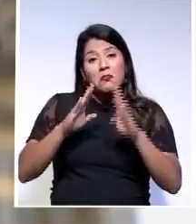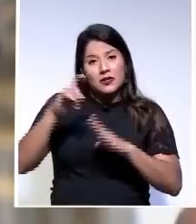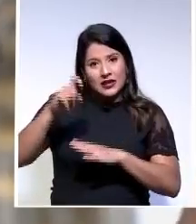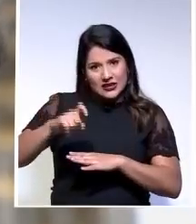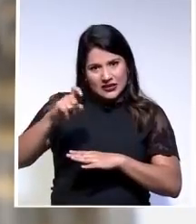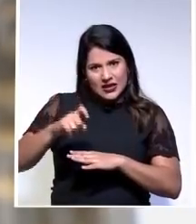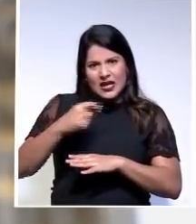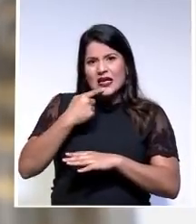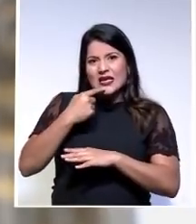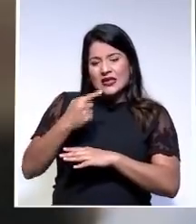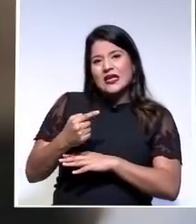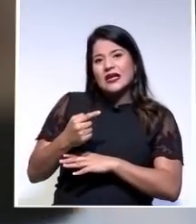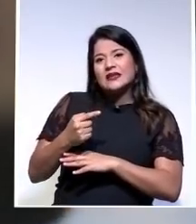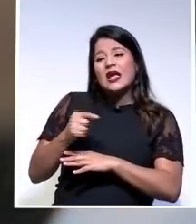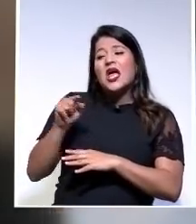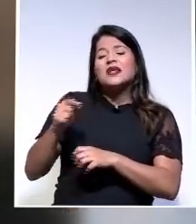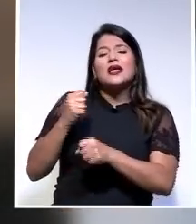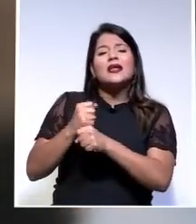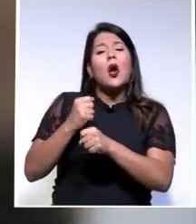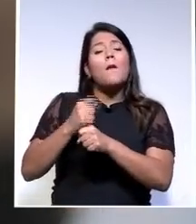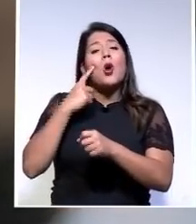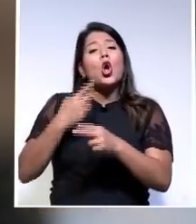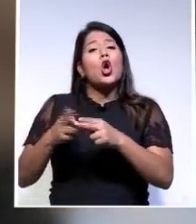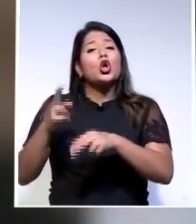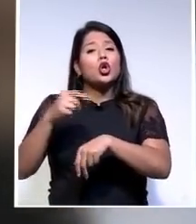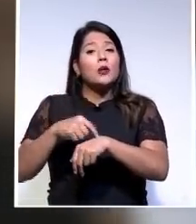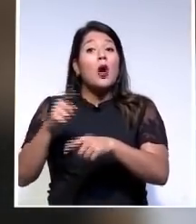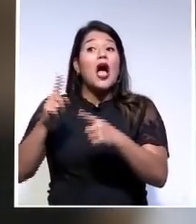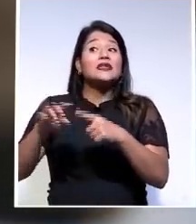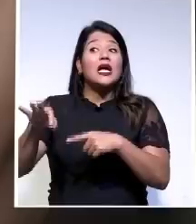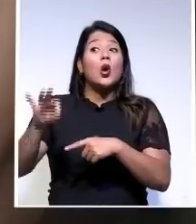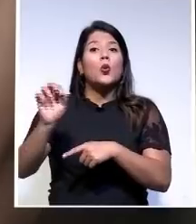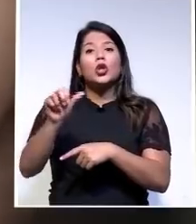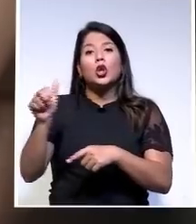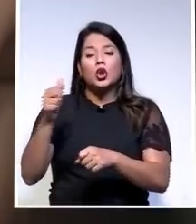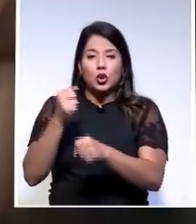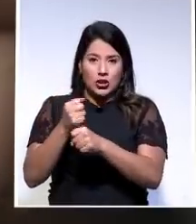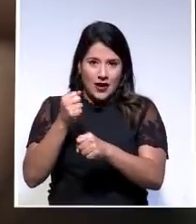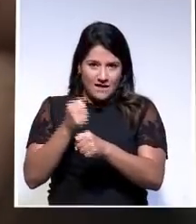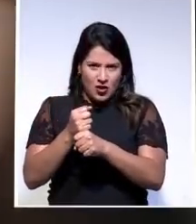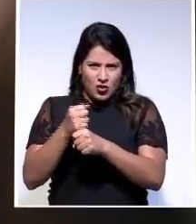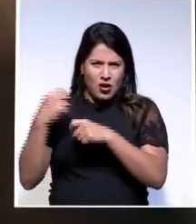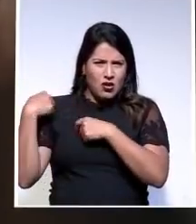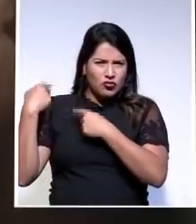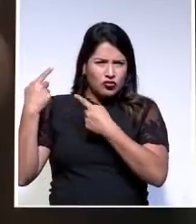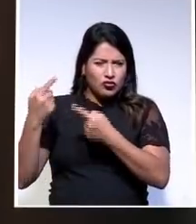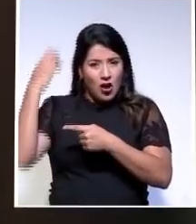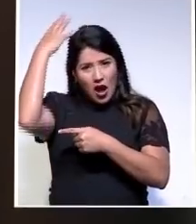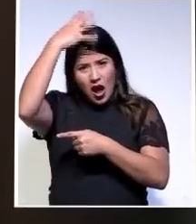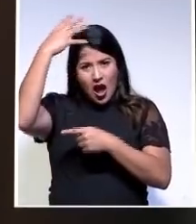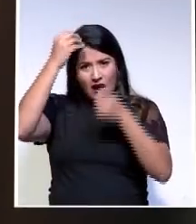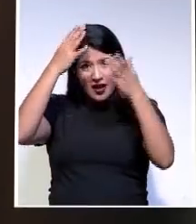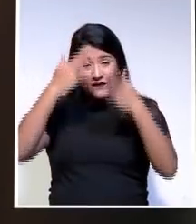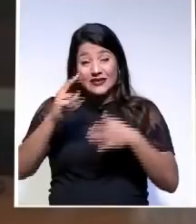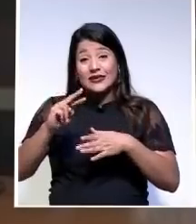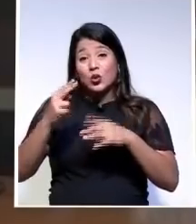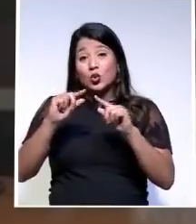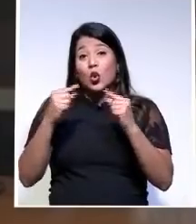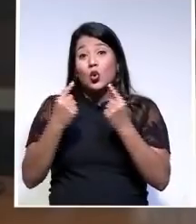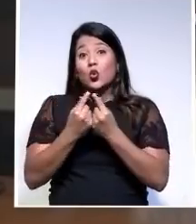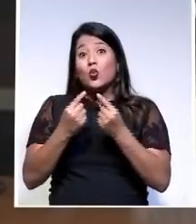puesto es para un periodo limitado hasta que encuentre otro empleo. Desde hace años, los afganos son el segundo grupo